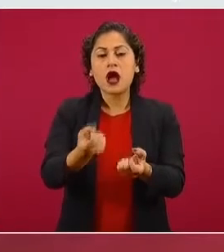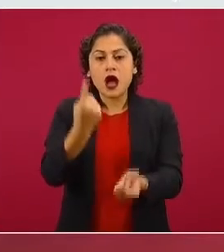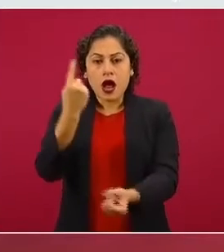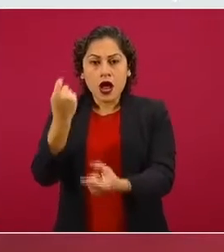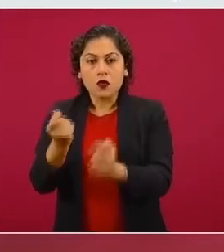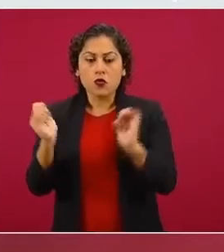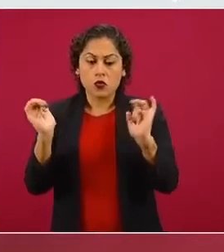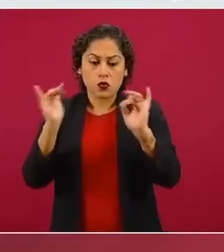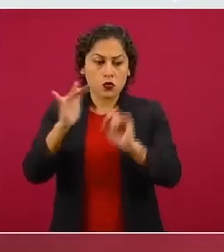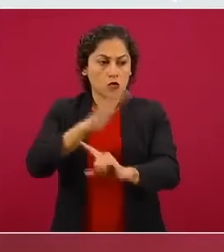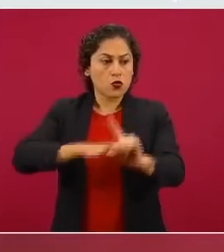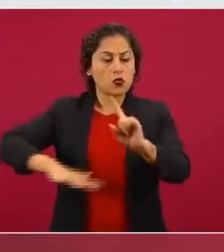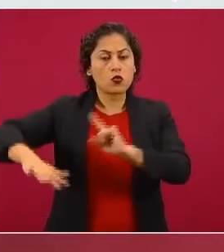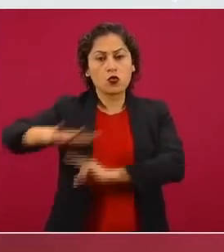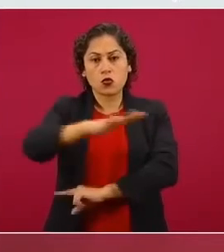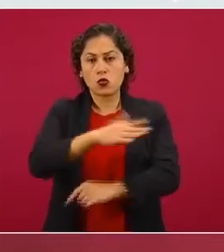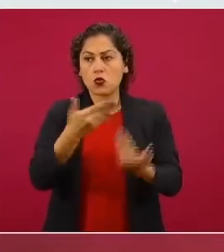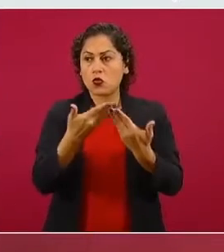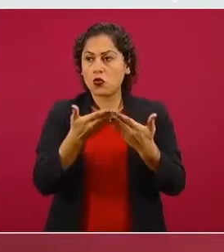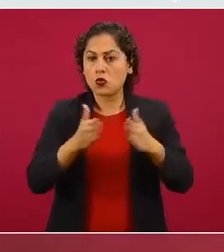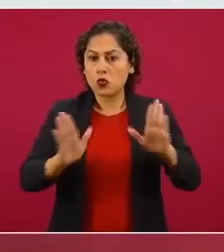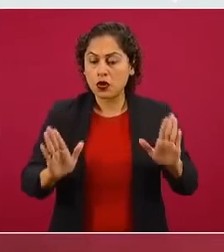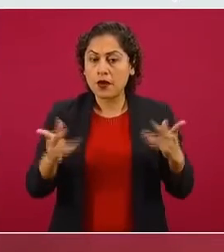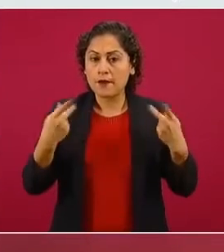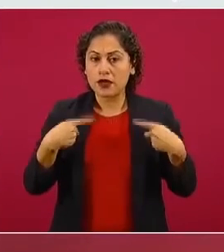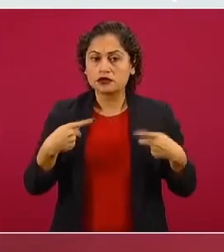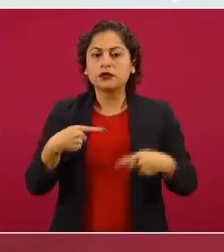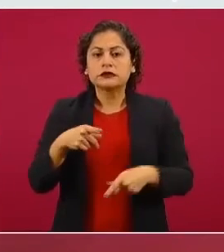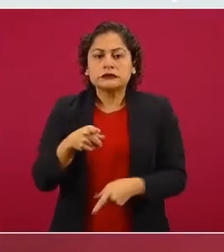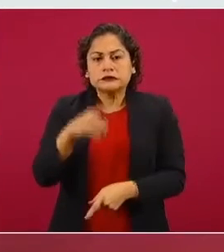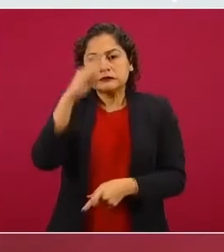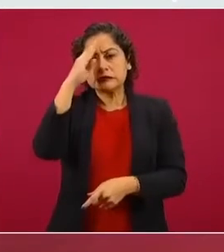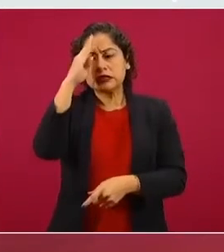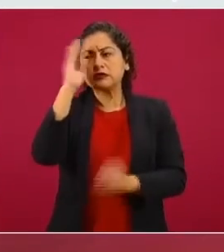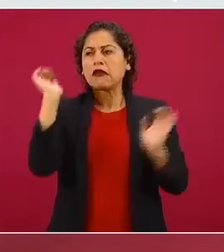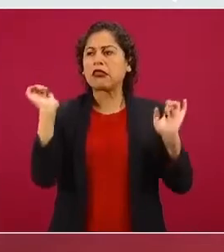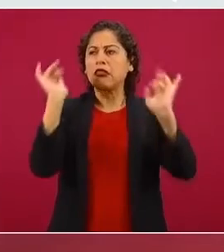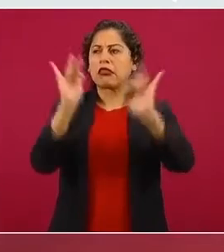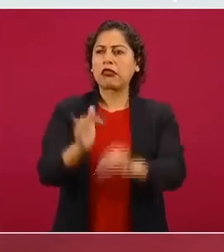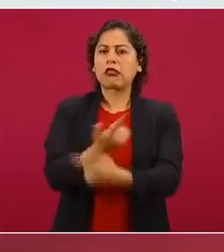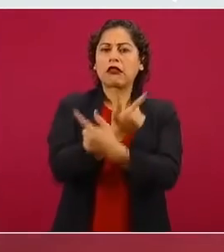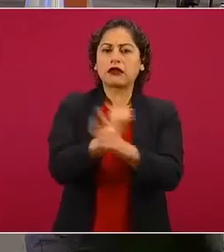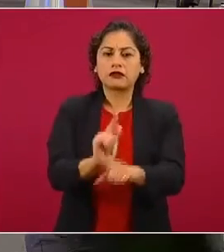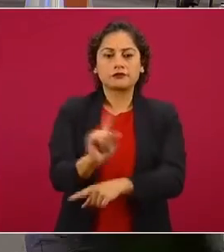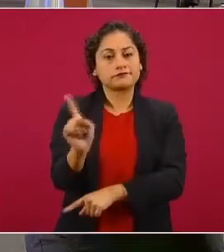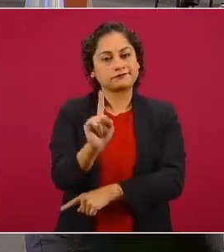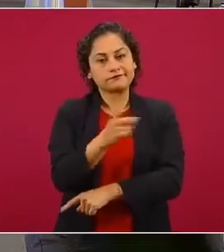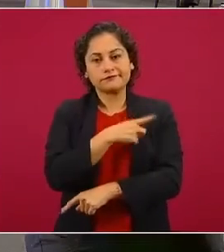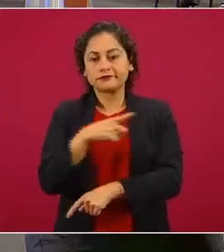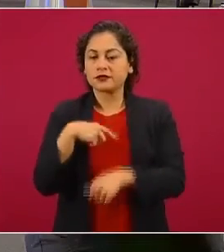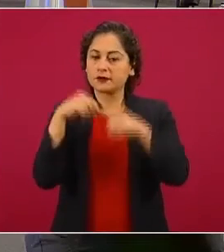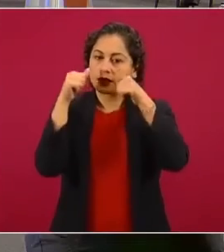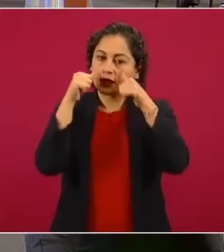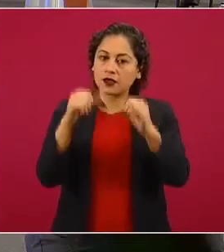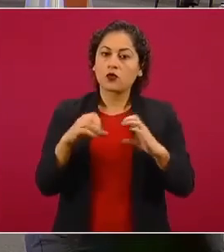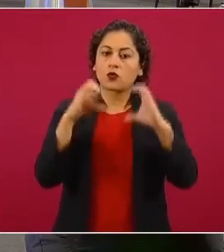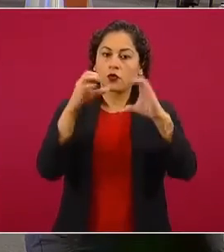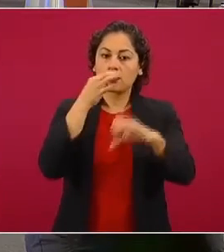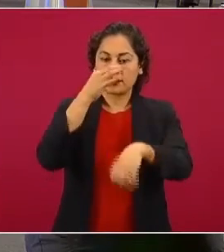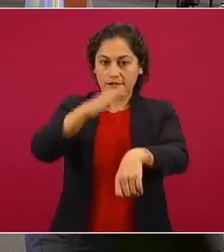concurrir demasiadas personas y volverse un punto explosivo de transmisión. Hay que tener especial cuidado con esto. La